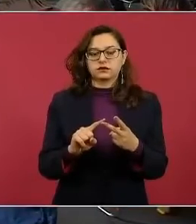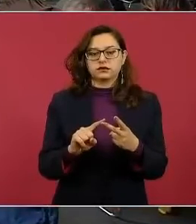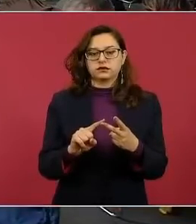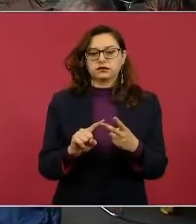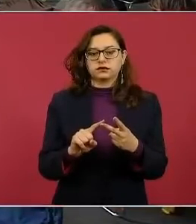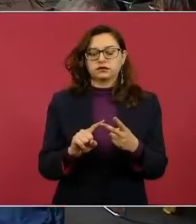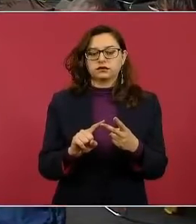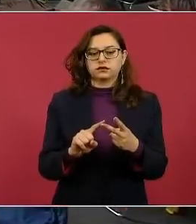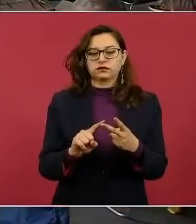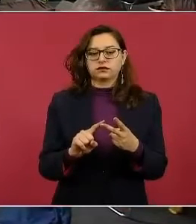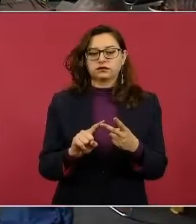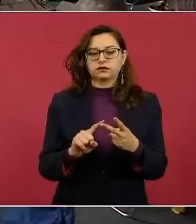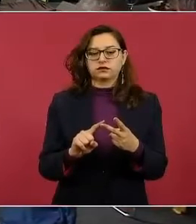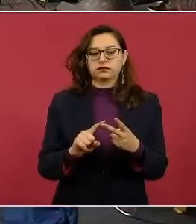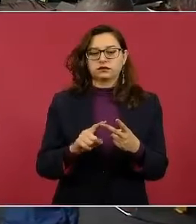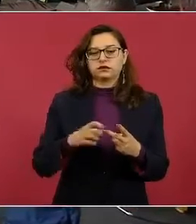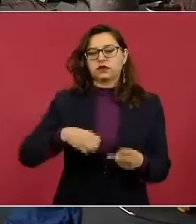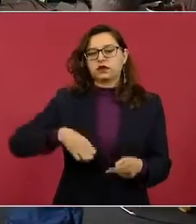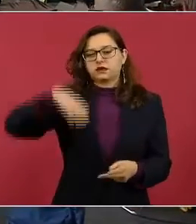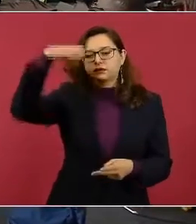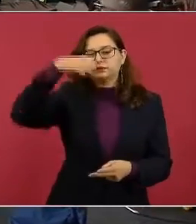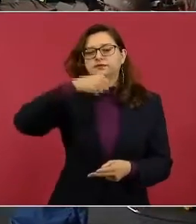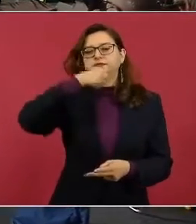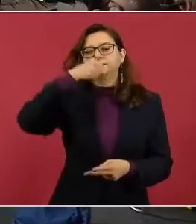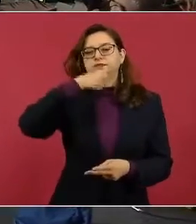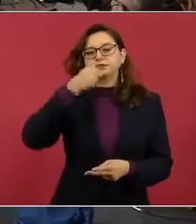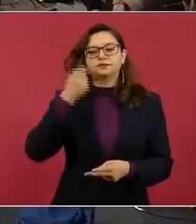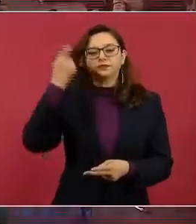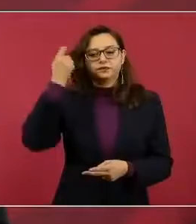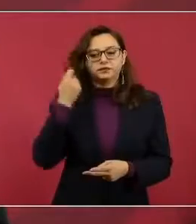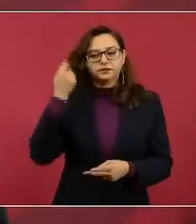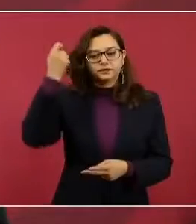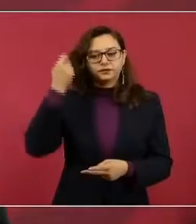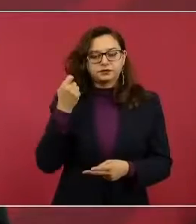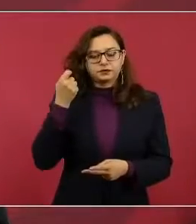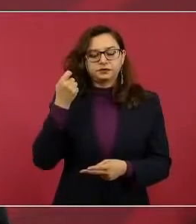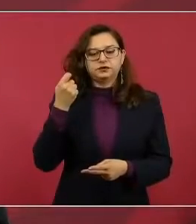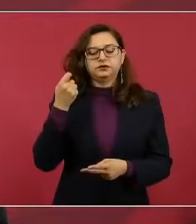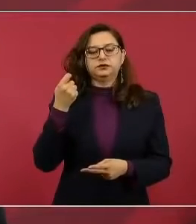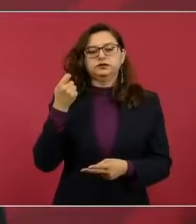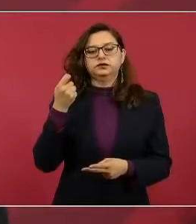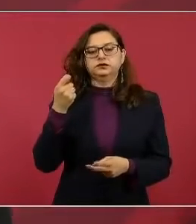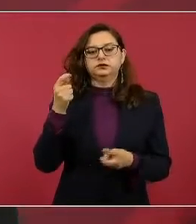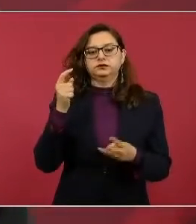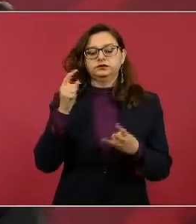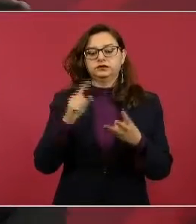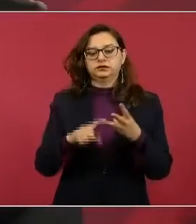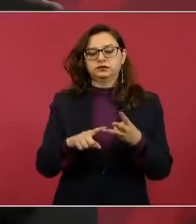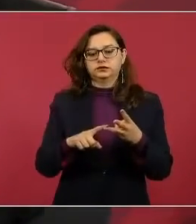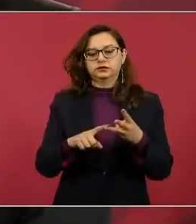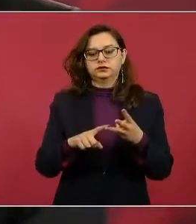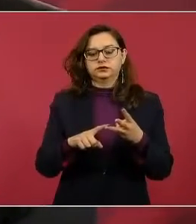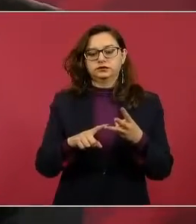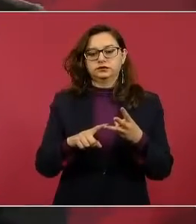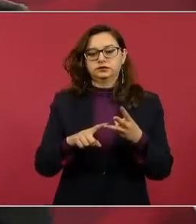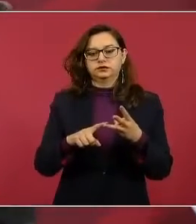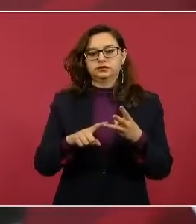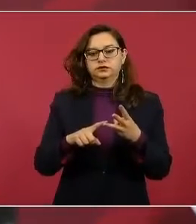la pensión para adultos mayores, en el apoyo